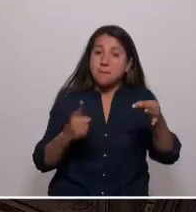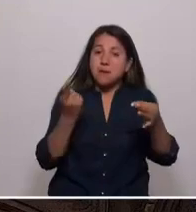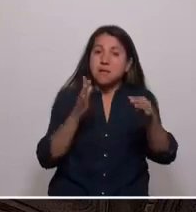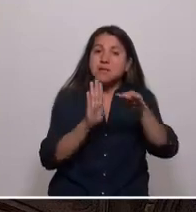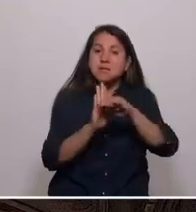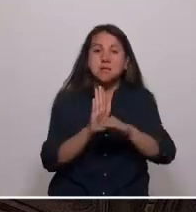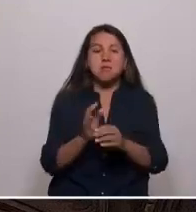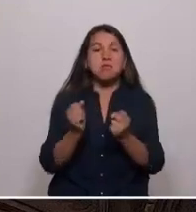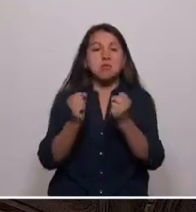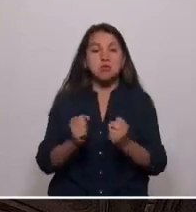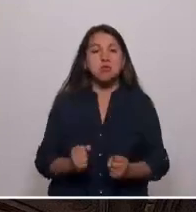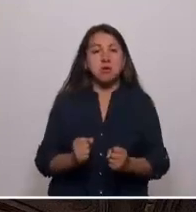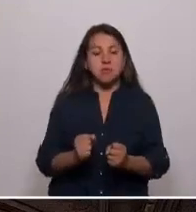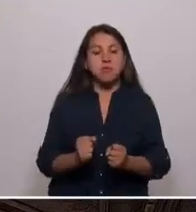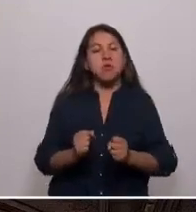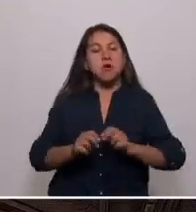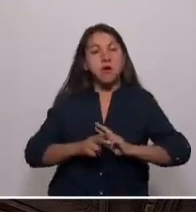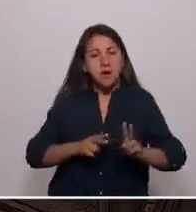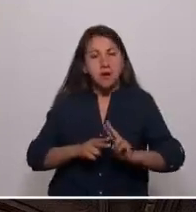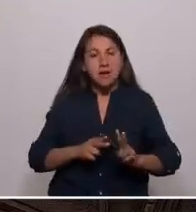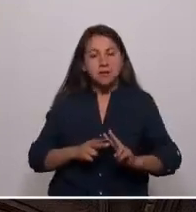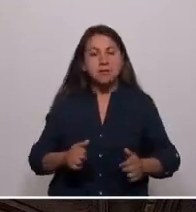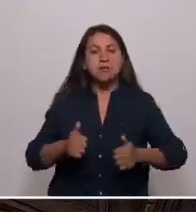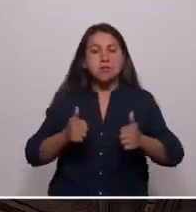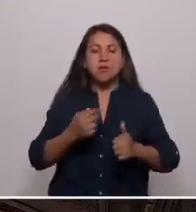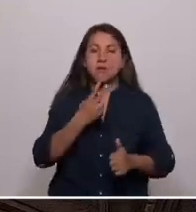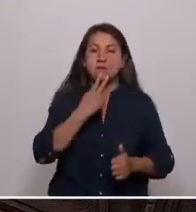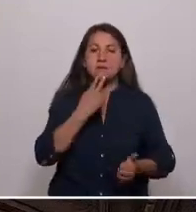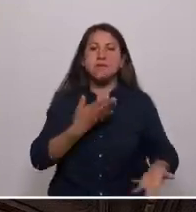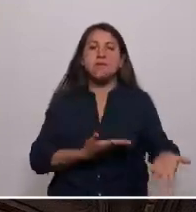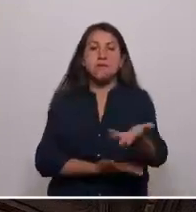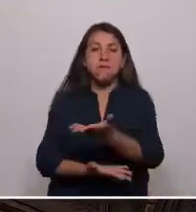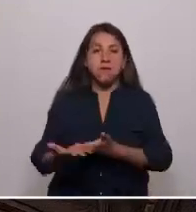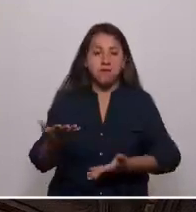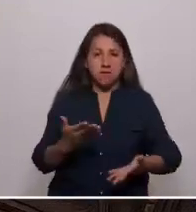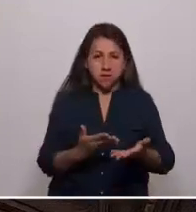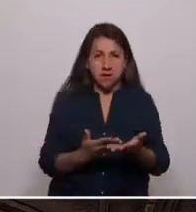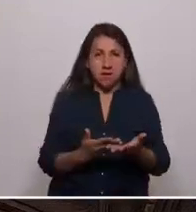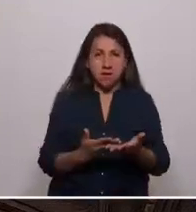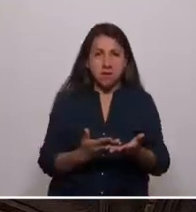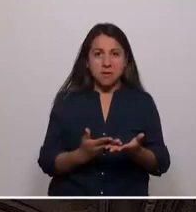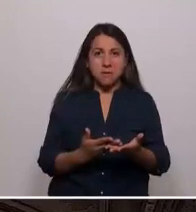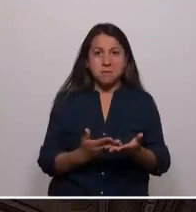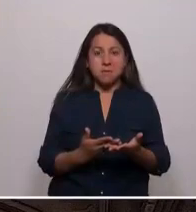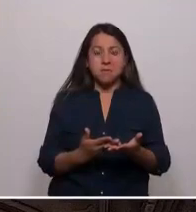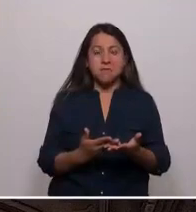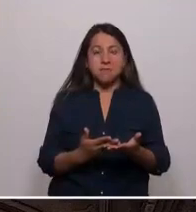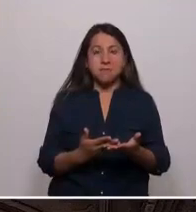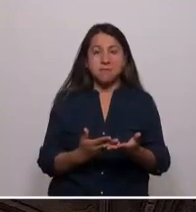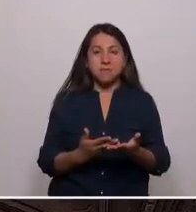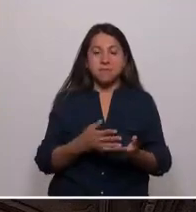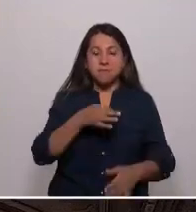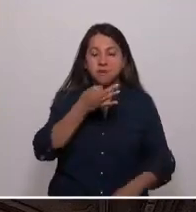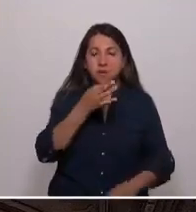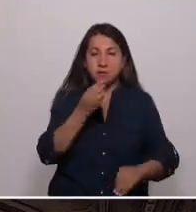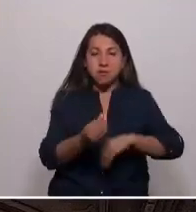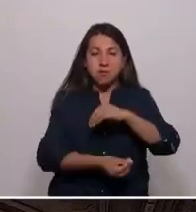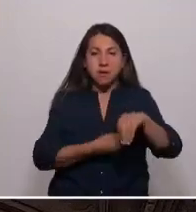aspirar a un Kume Moñen, un buen vivir, a un Nor Moñen o As Moñen, una vida en